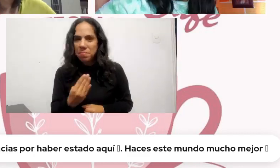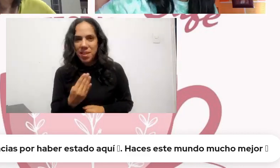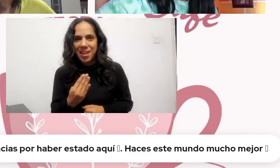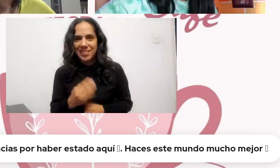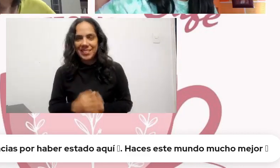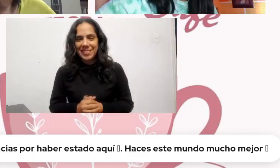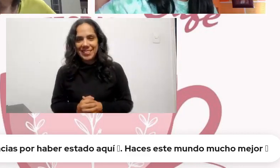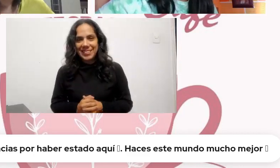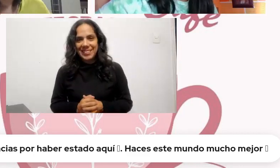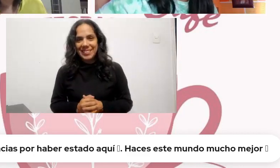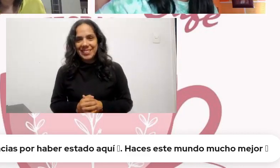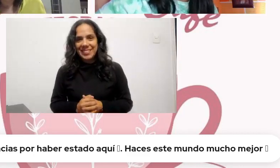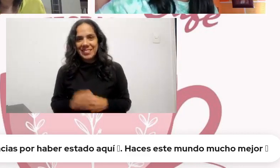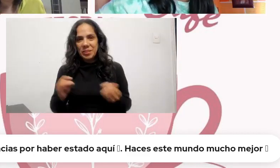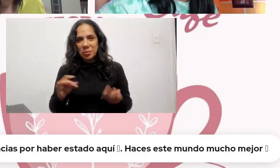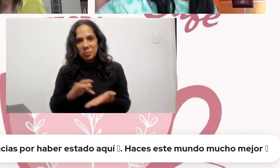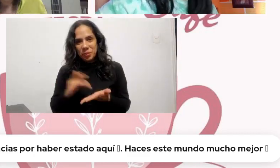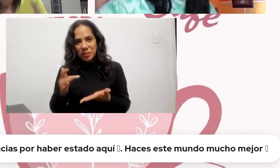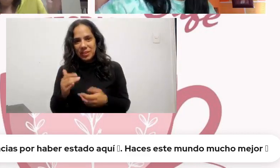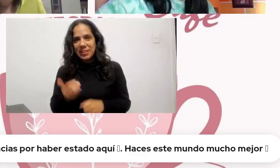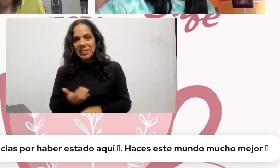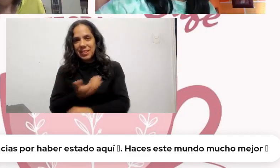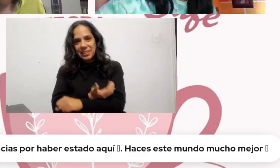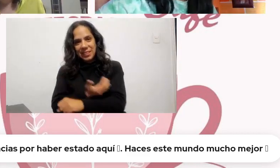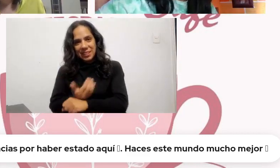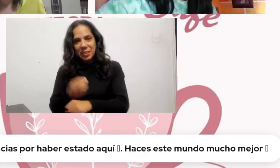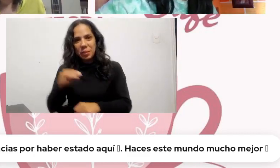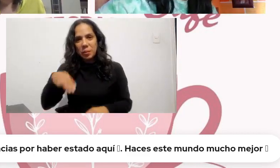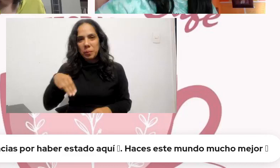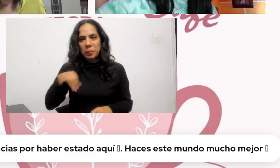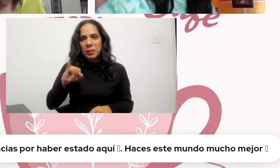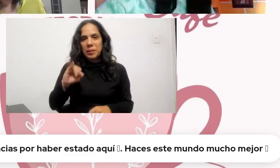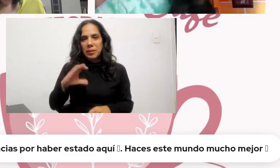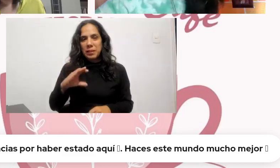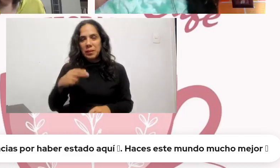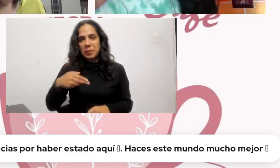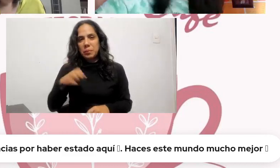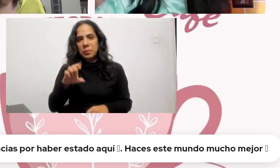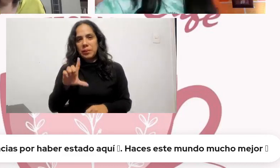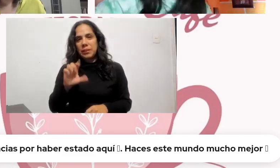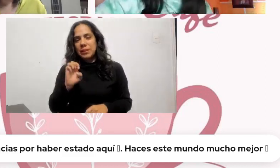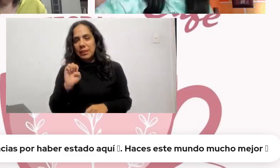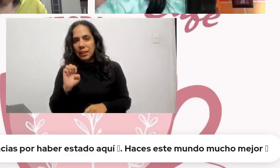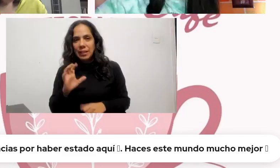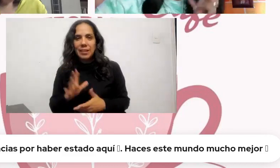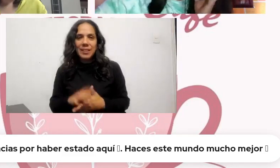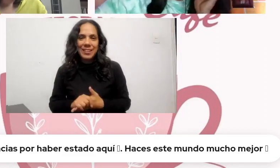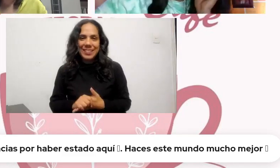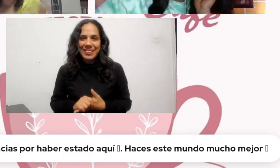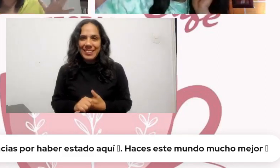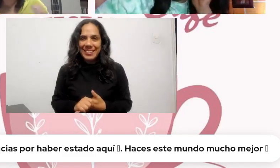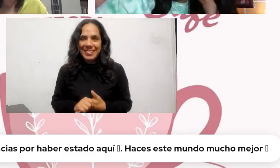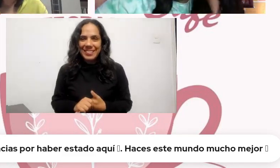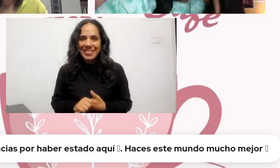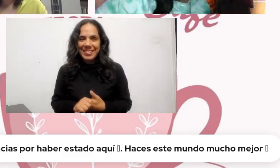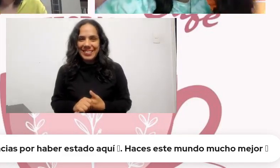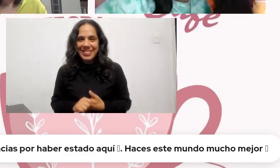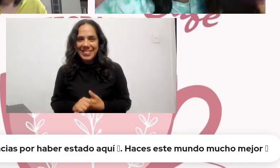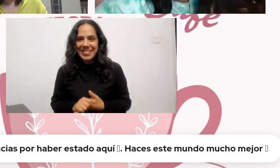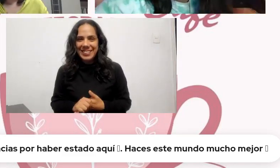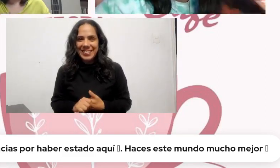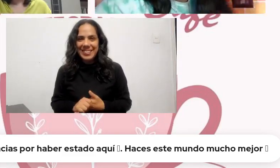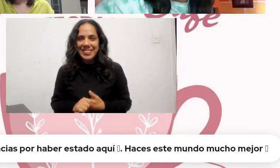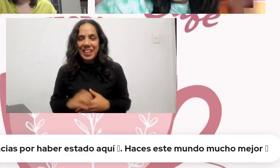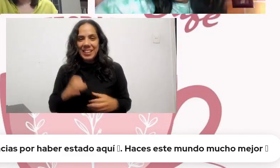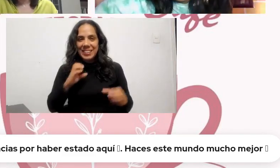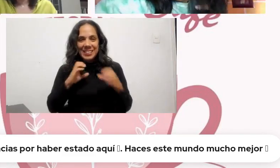el acompañamiento de Michelle y la saludo porque de verdad Ya anda. Muy en